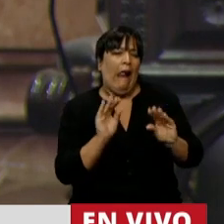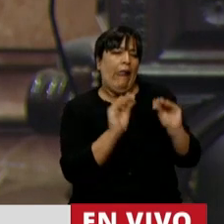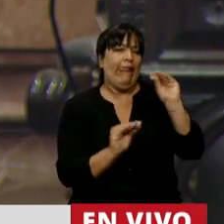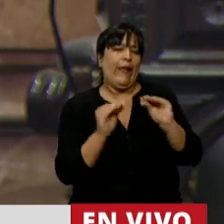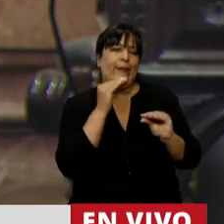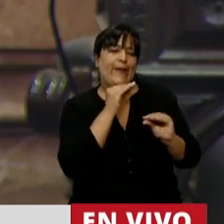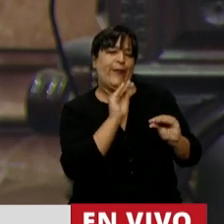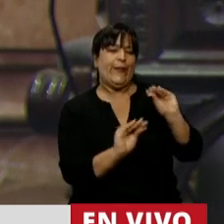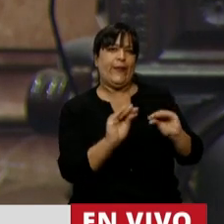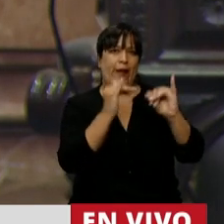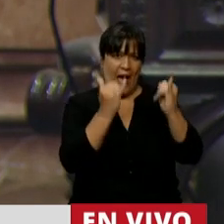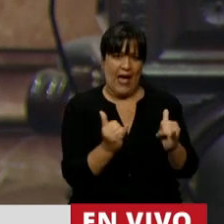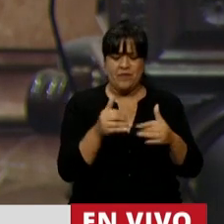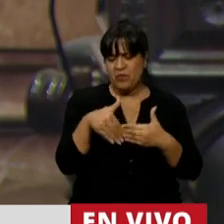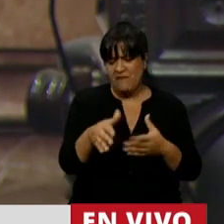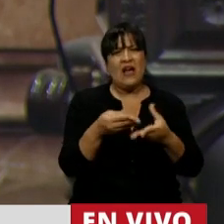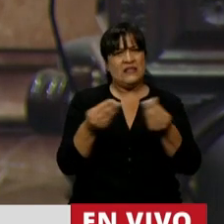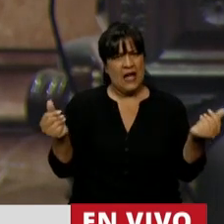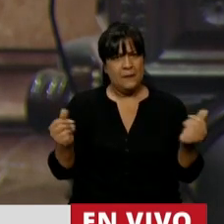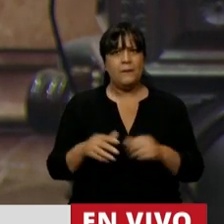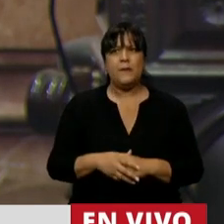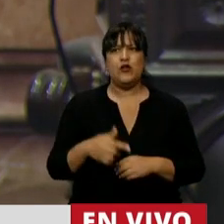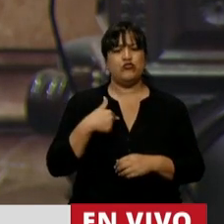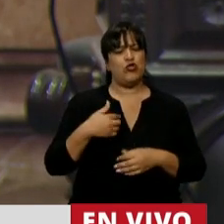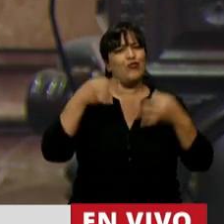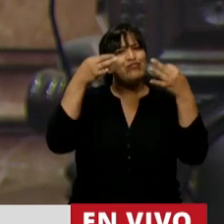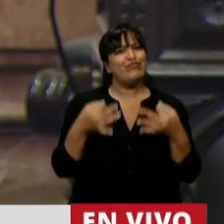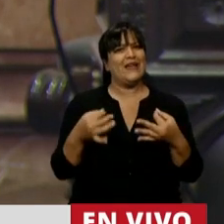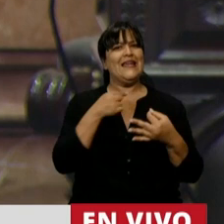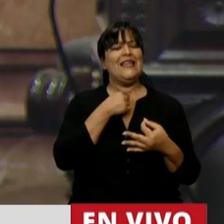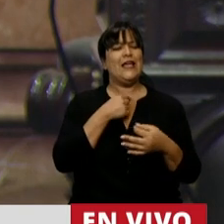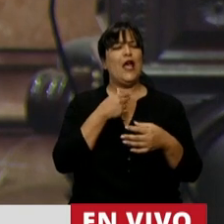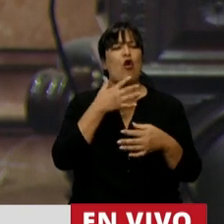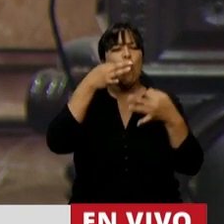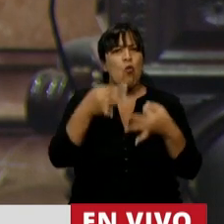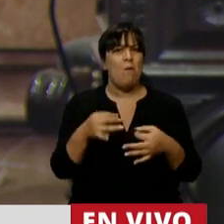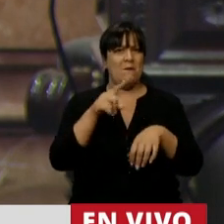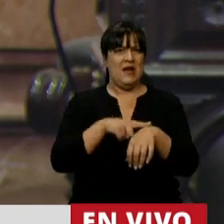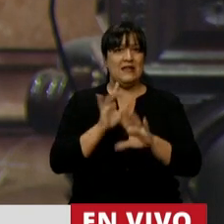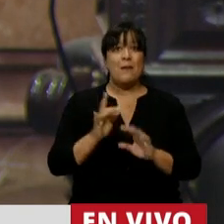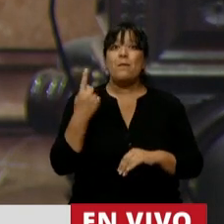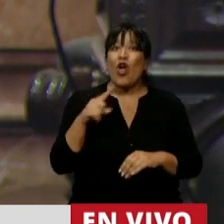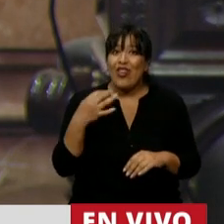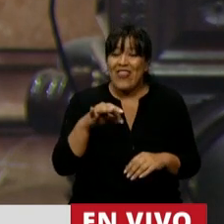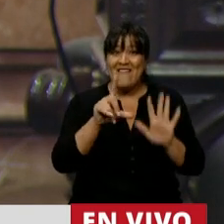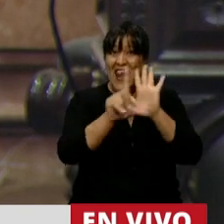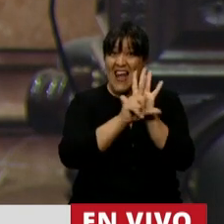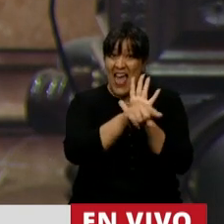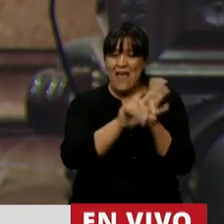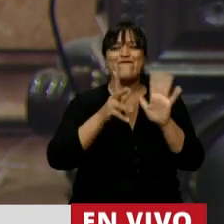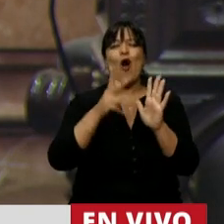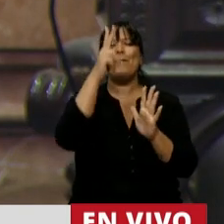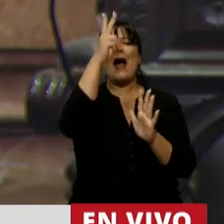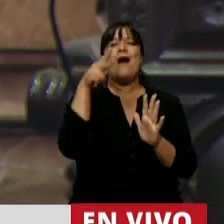Por eso, y para cerrar y ser correcta con mi tiempo, creo que debiéramos bautizar a esta ley